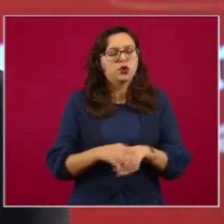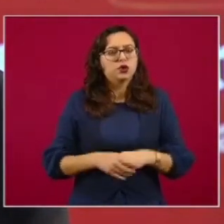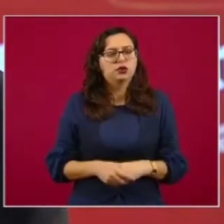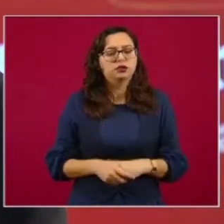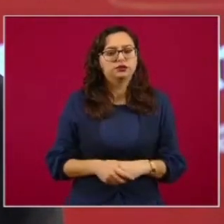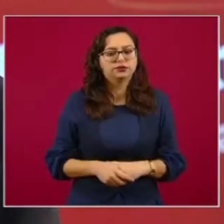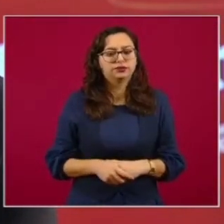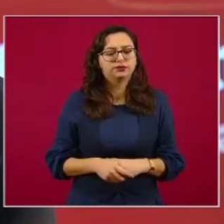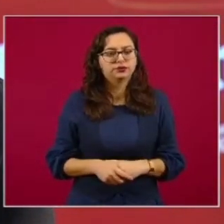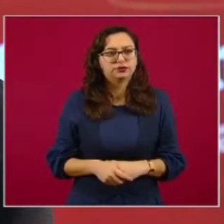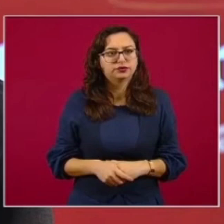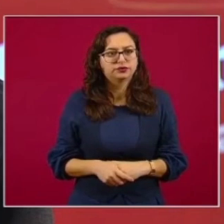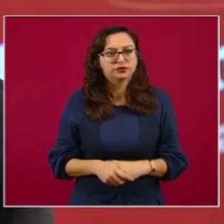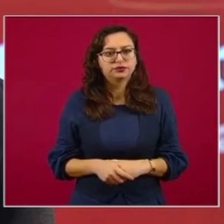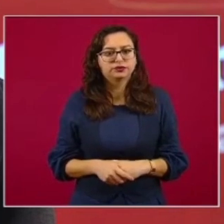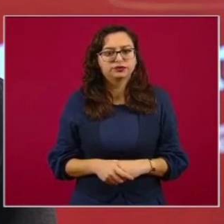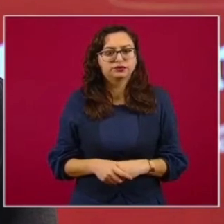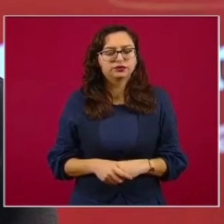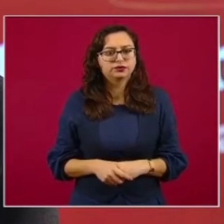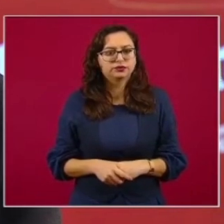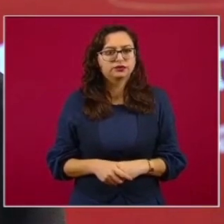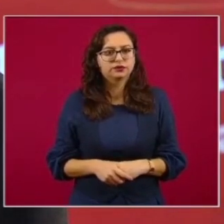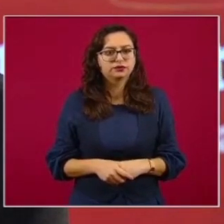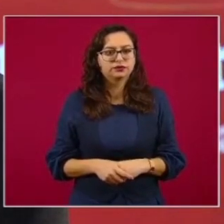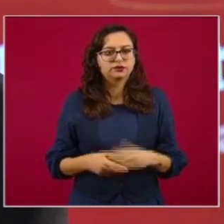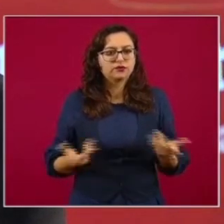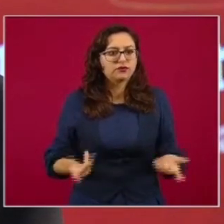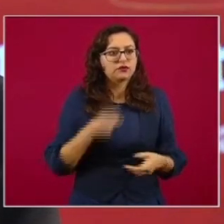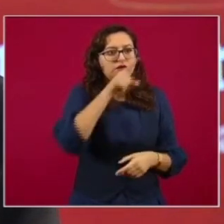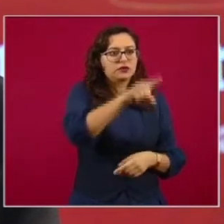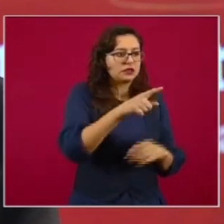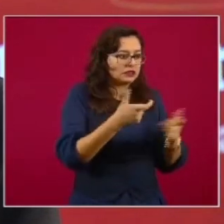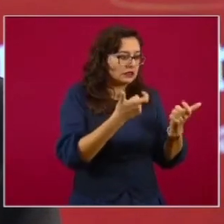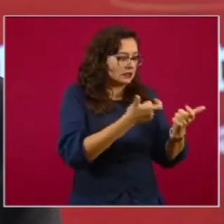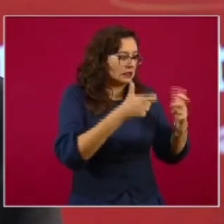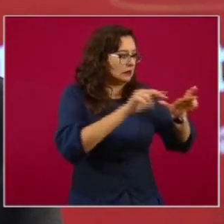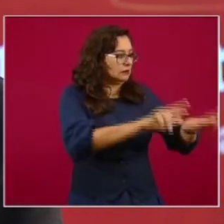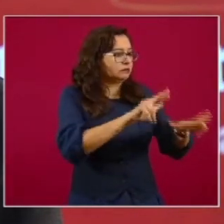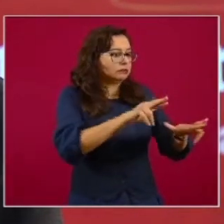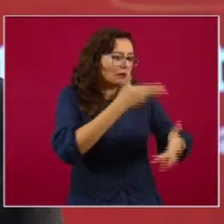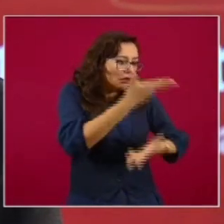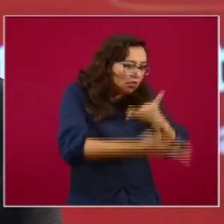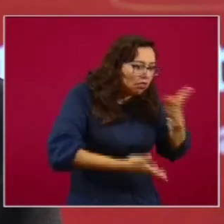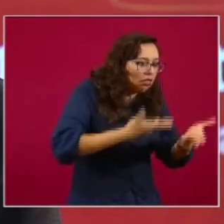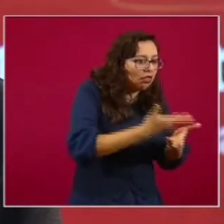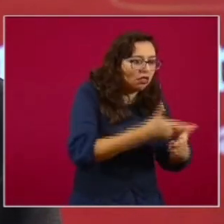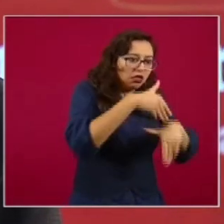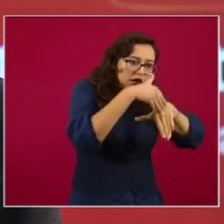machuchones de las finanzas de México y del mundo?